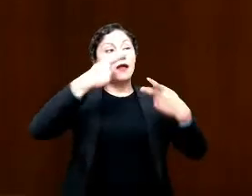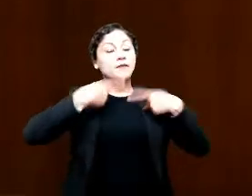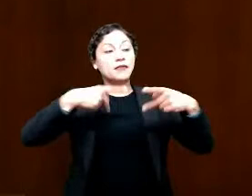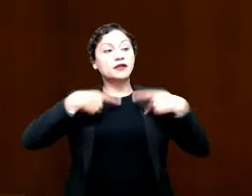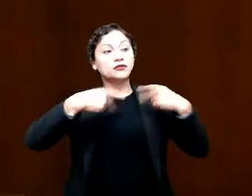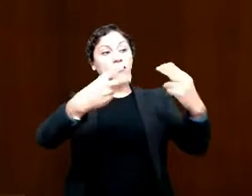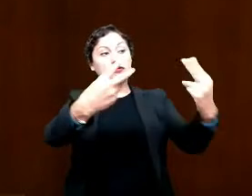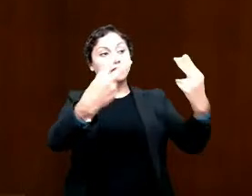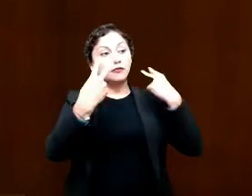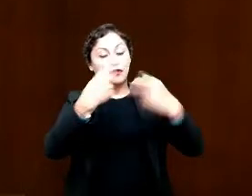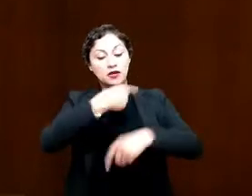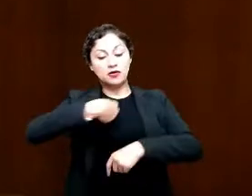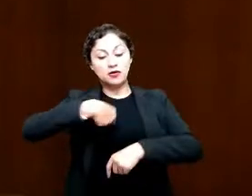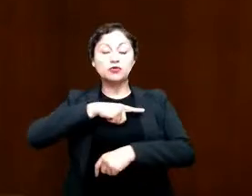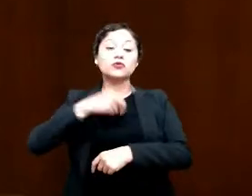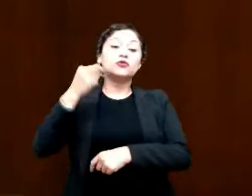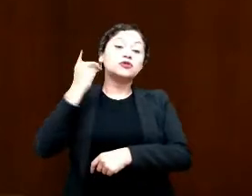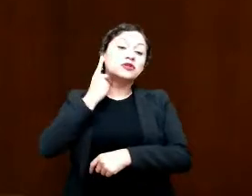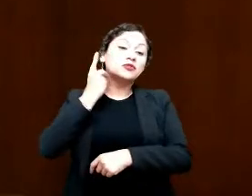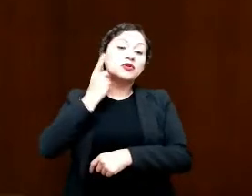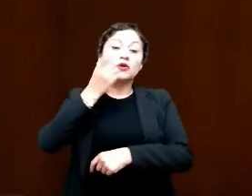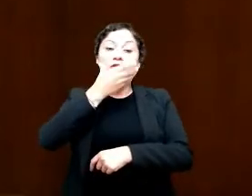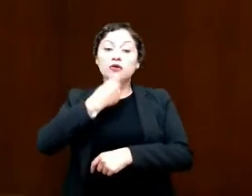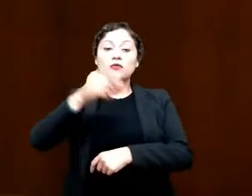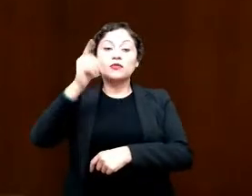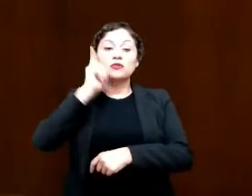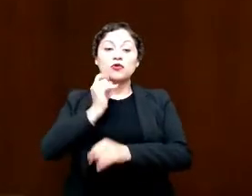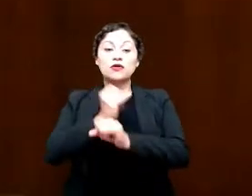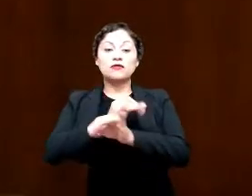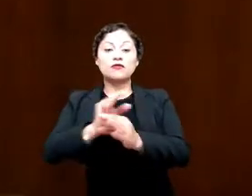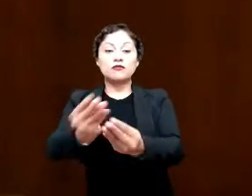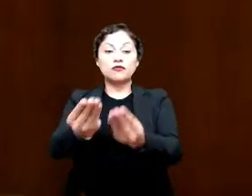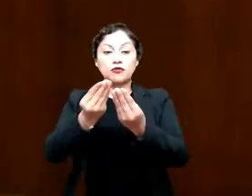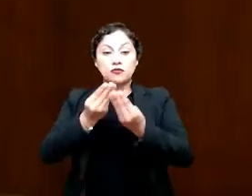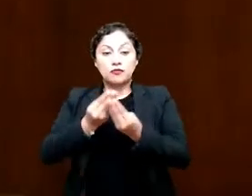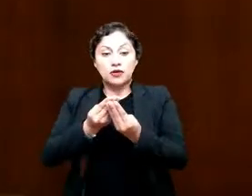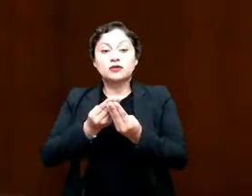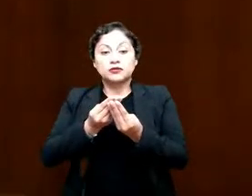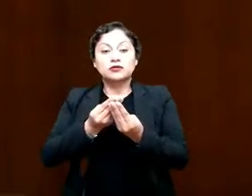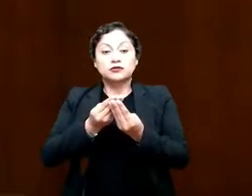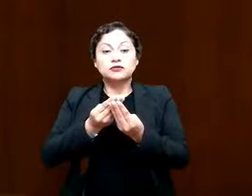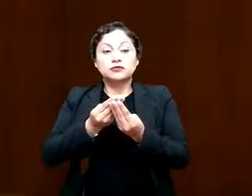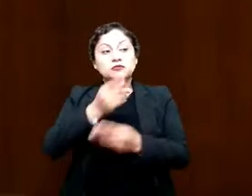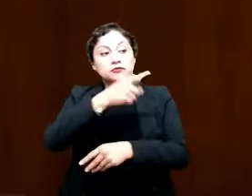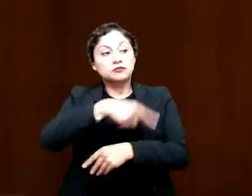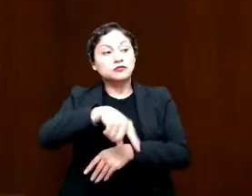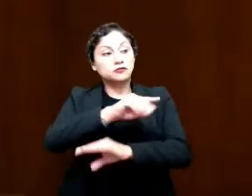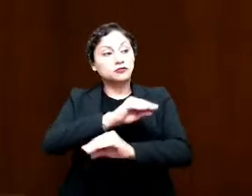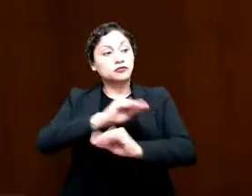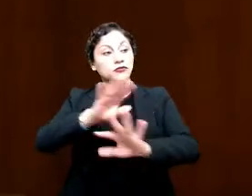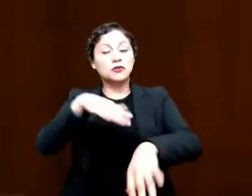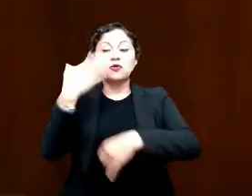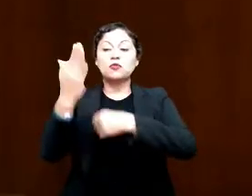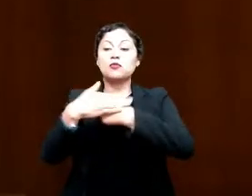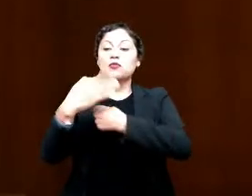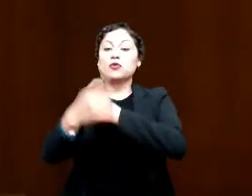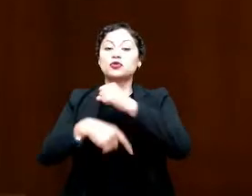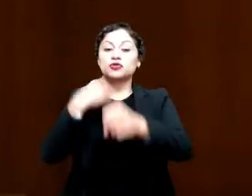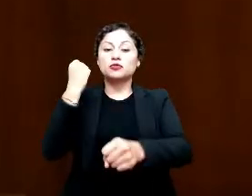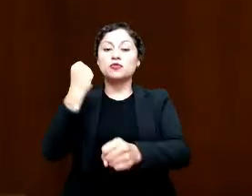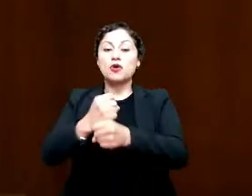diputados informados estamos muy claros de que tendrán una elección donde podrán decidir el siguiente año en